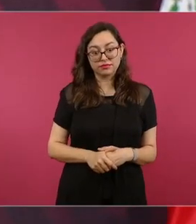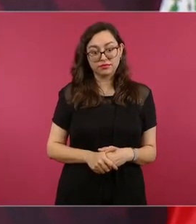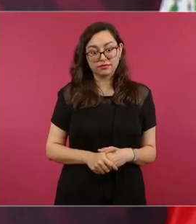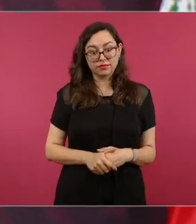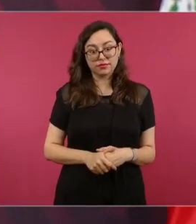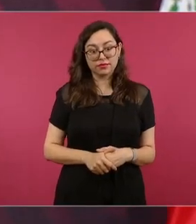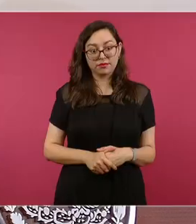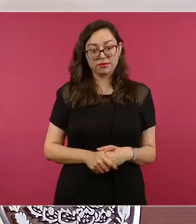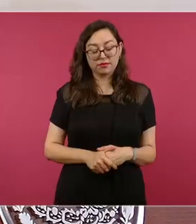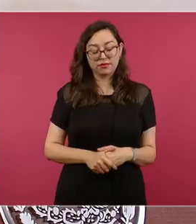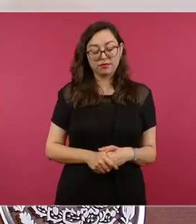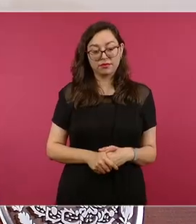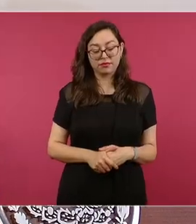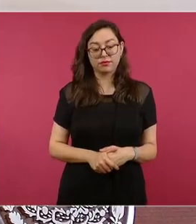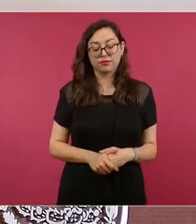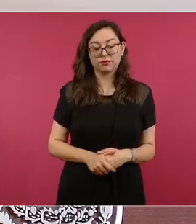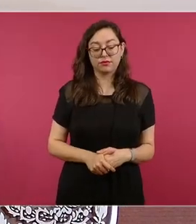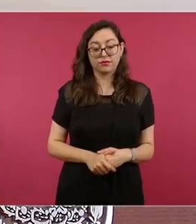y